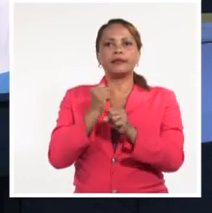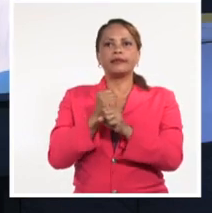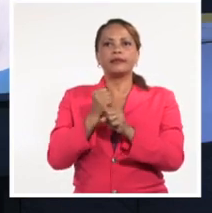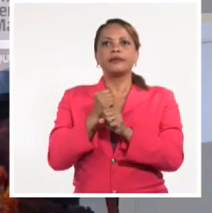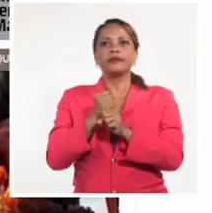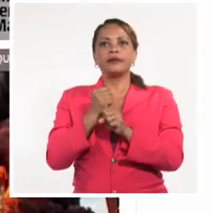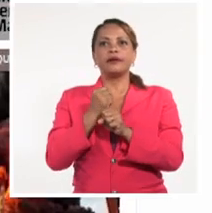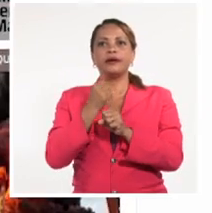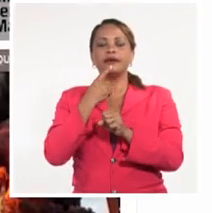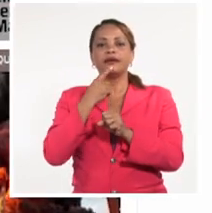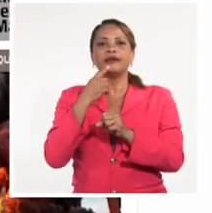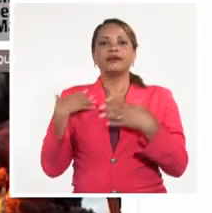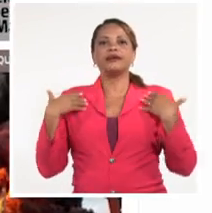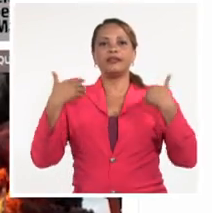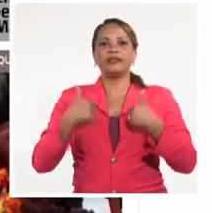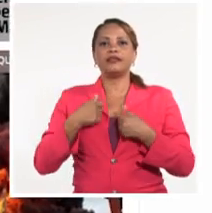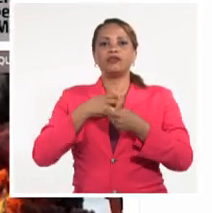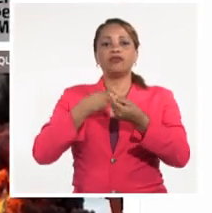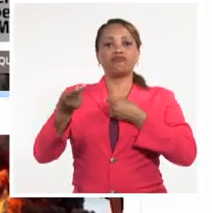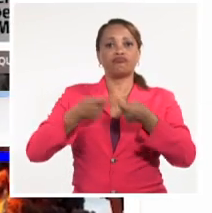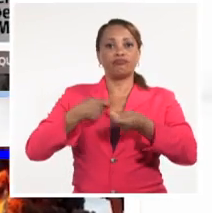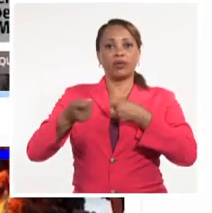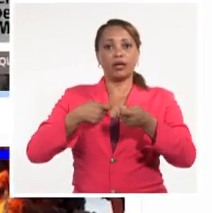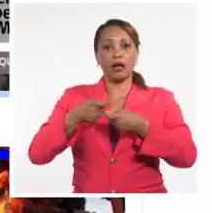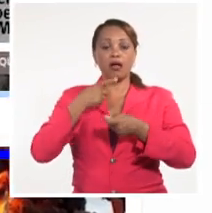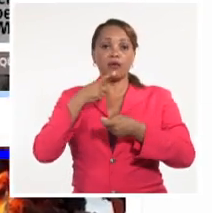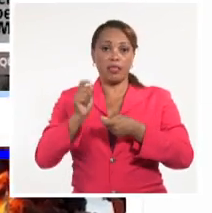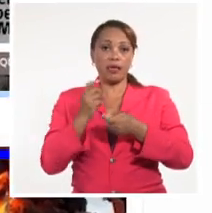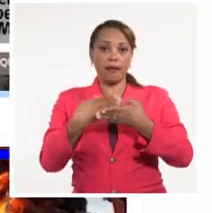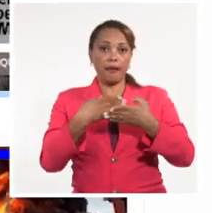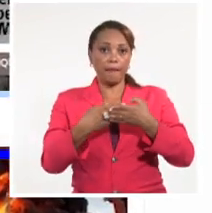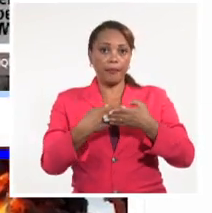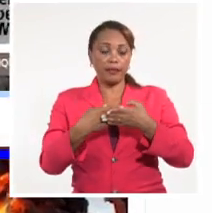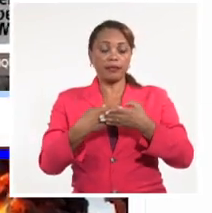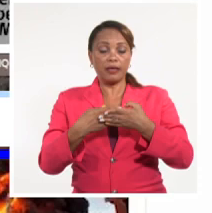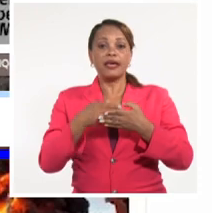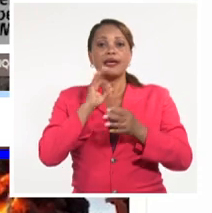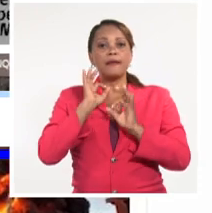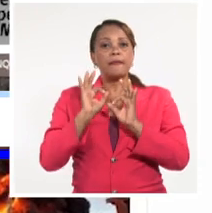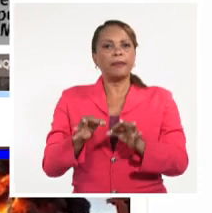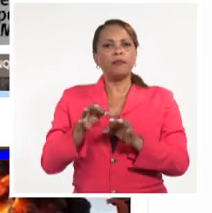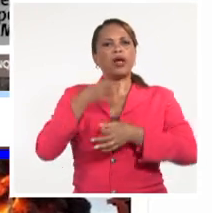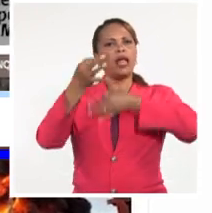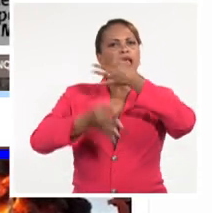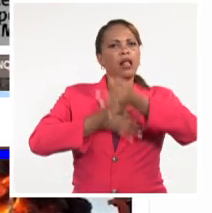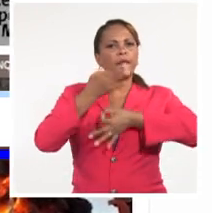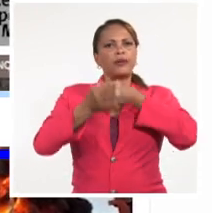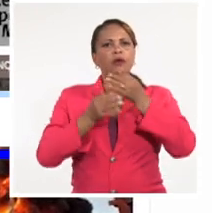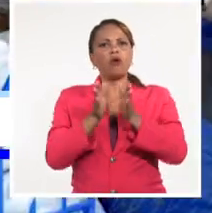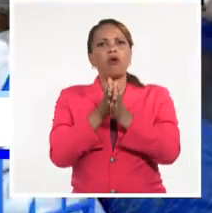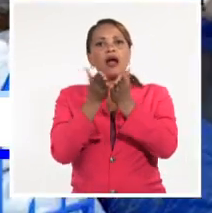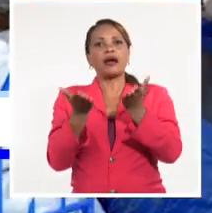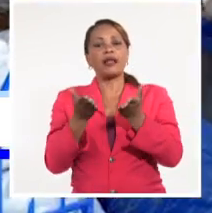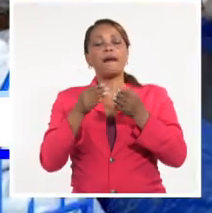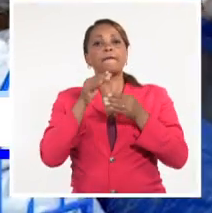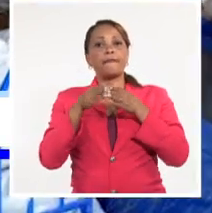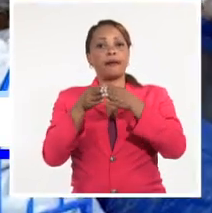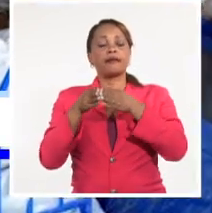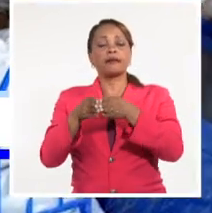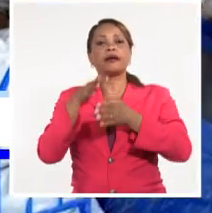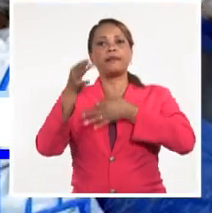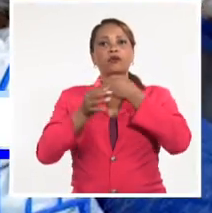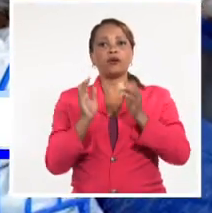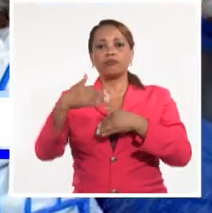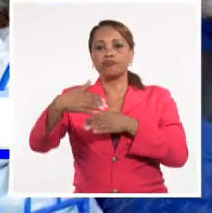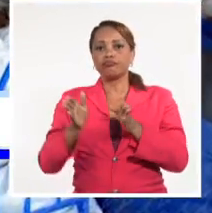nacional. El director de Mercadotecnia y Negocios de la entidad, Liber Labrada Suárez, explicó al diario Granma que los paquetes,